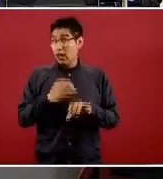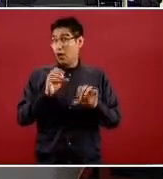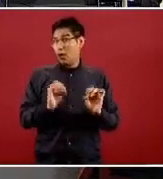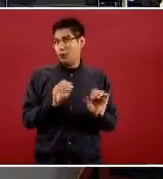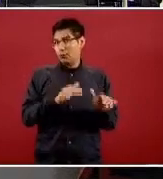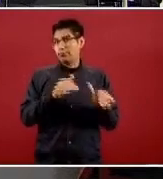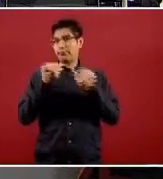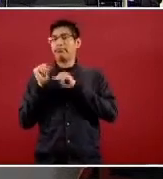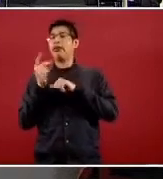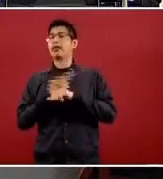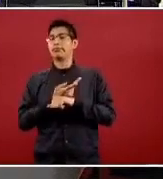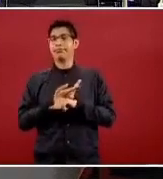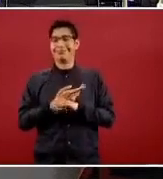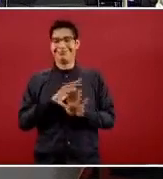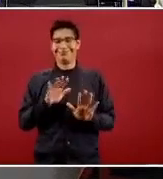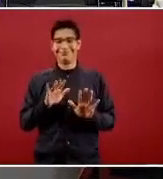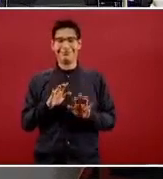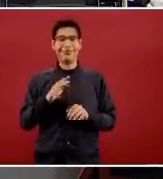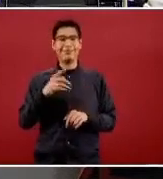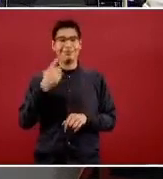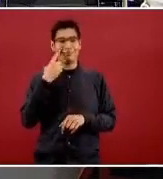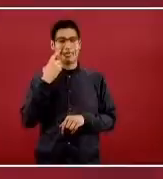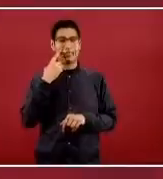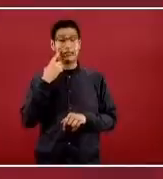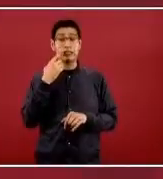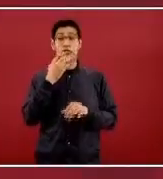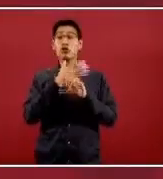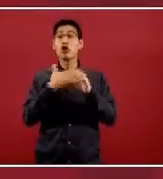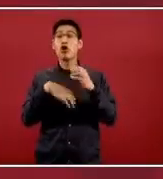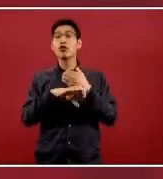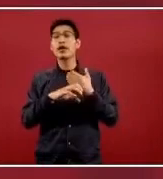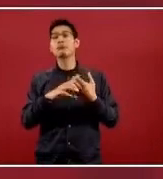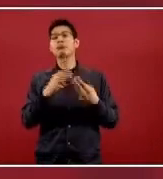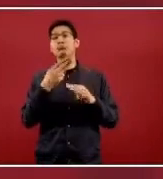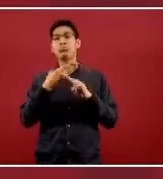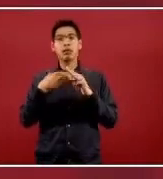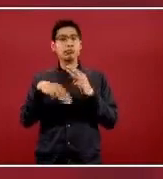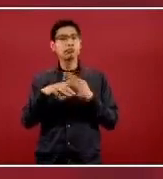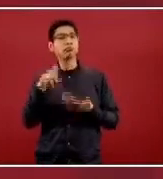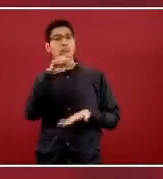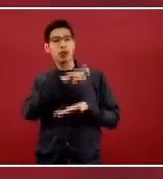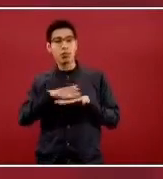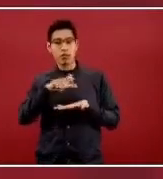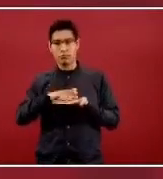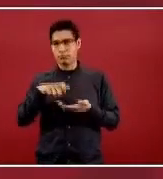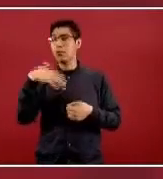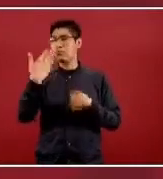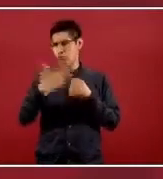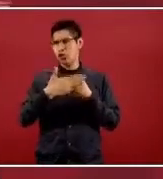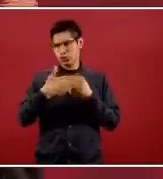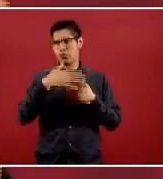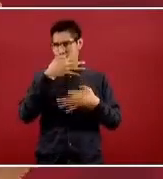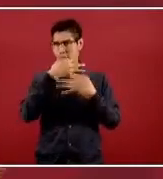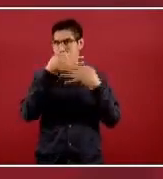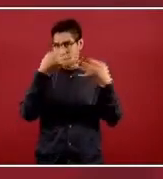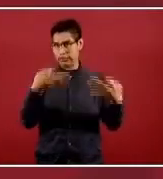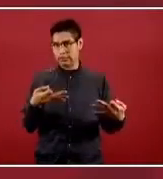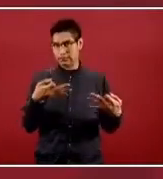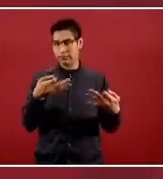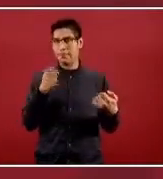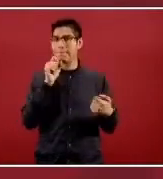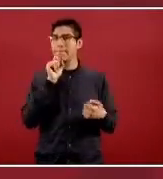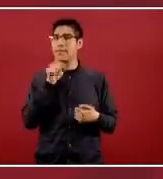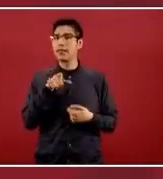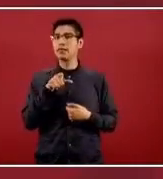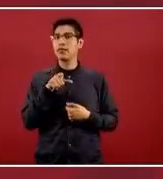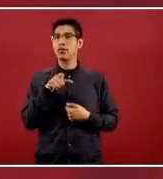de los insumos se lo respondo pronto porque vamos a estar anunciando, conforme tengamos los cortes de información, donde haya algo nuevo que anunciar. Recientemente